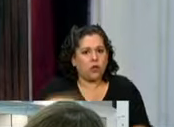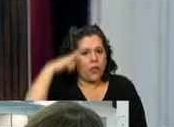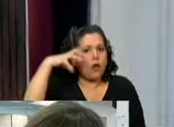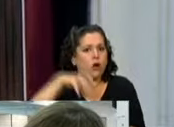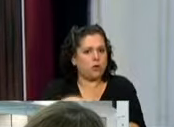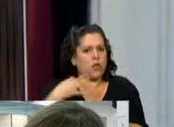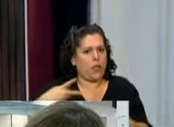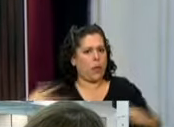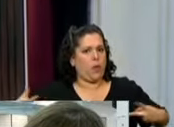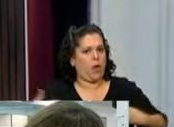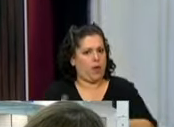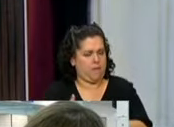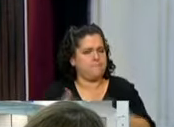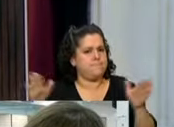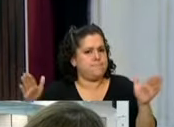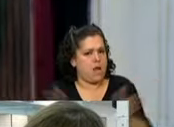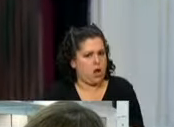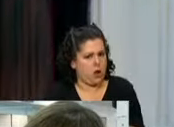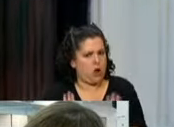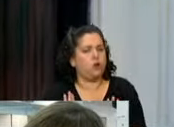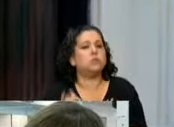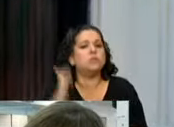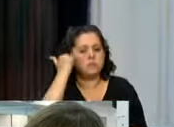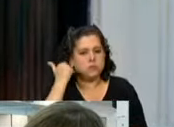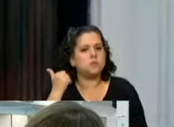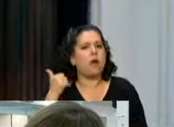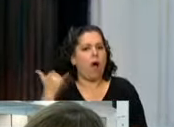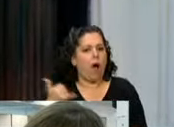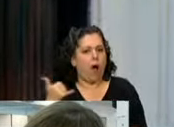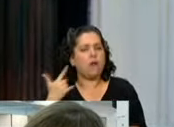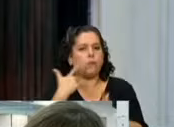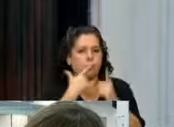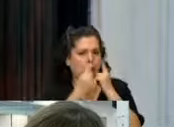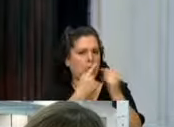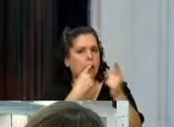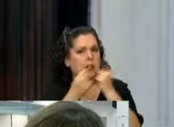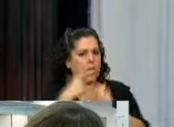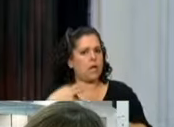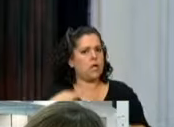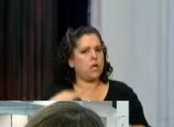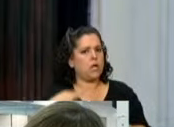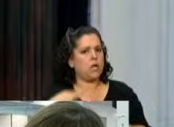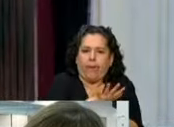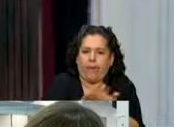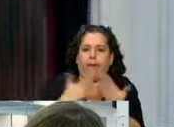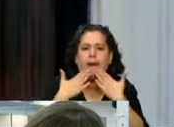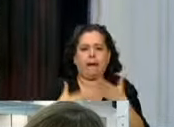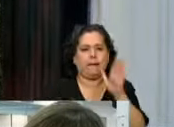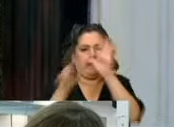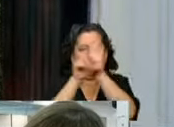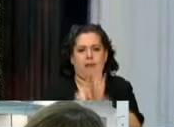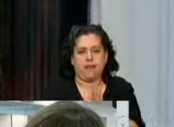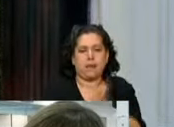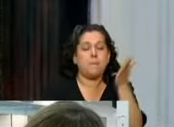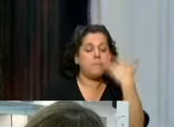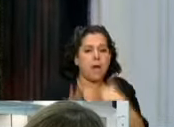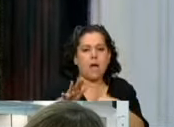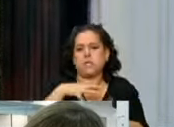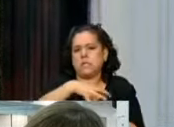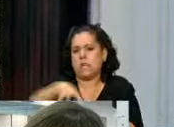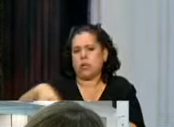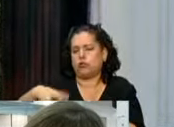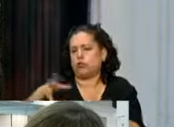la movilidad jubilatoria eso se está discutiendo ahora en Argentina es lo más fácil que hay Cómo cómo c posición en Argentina lo más